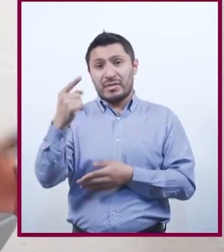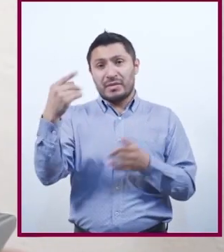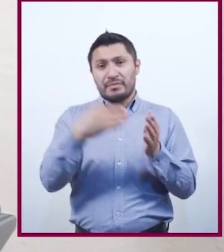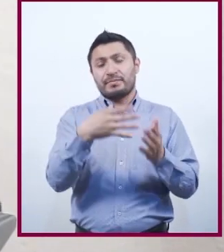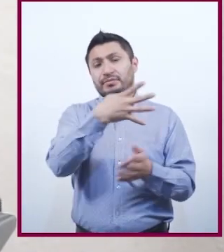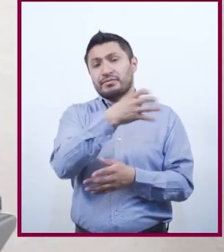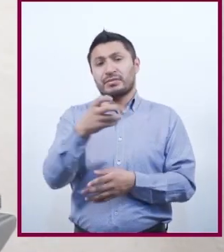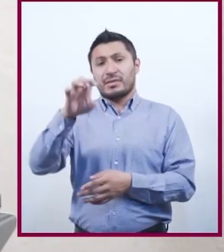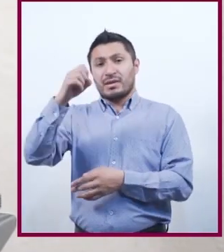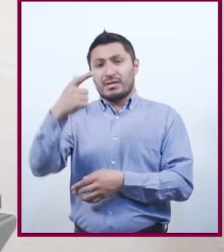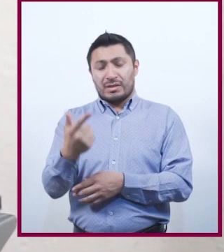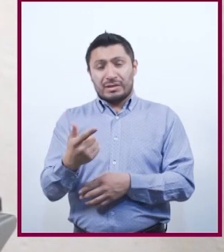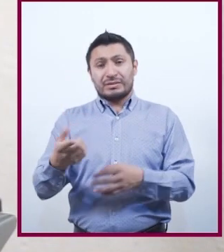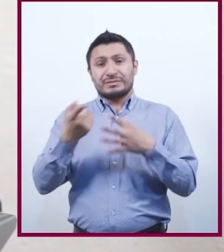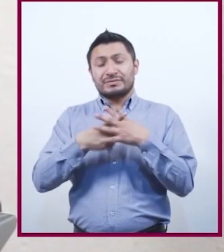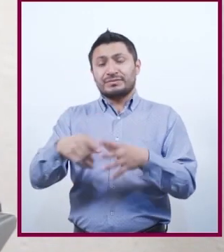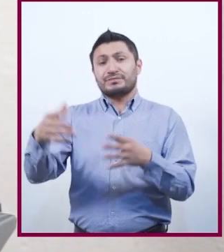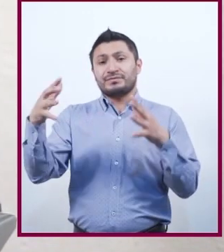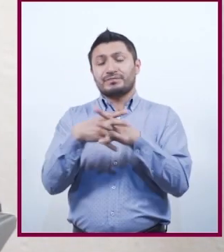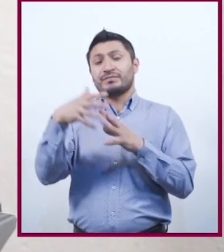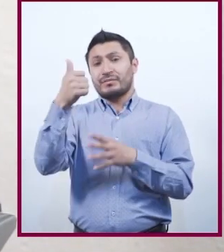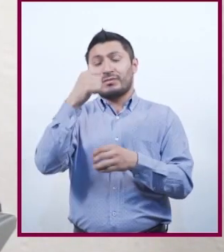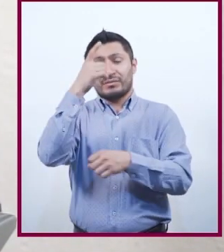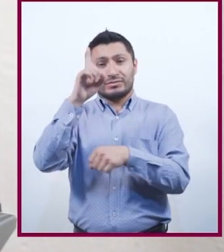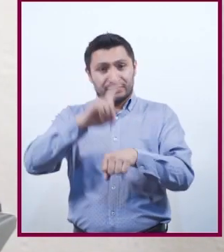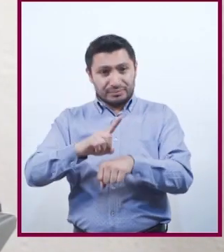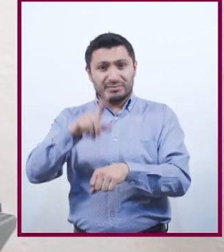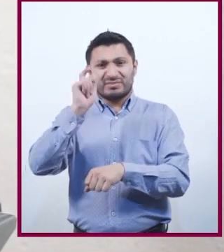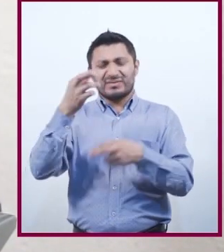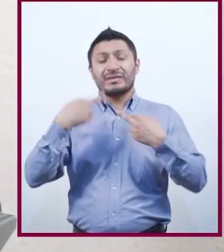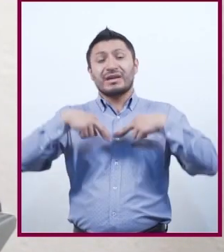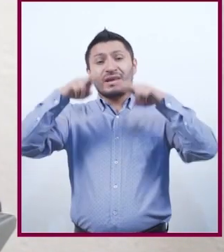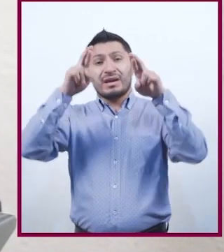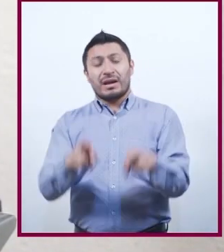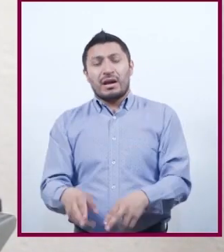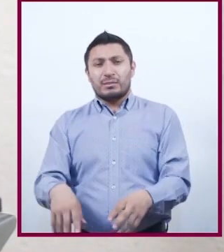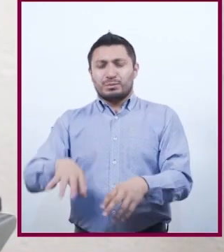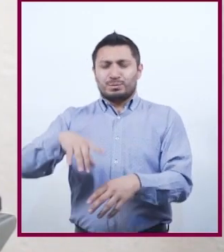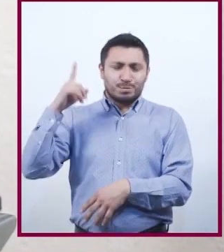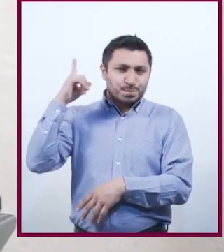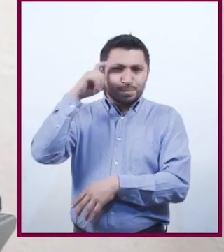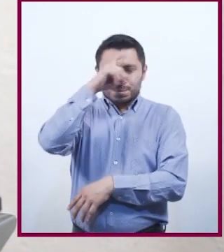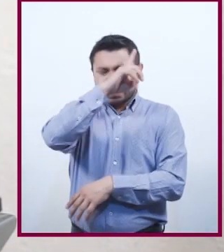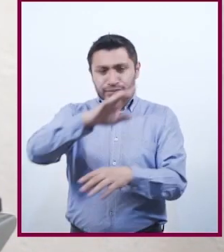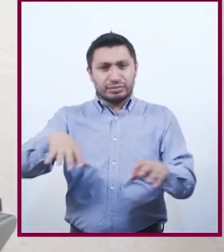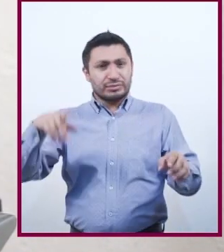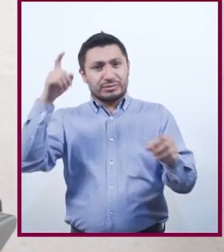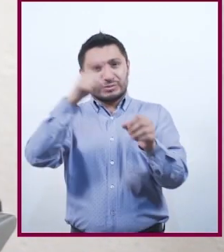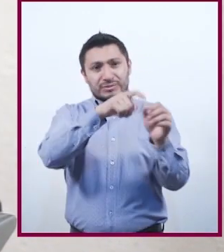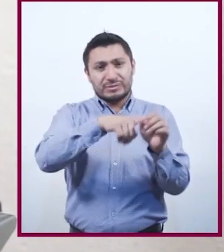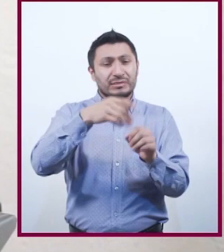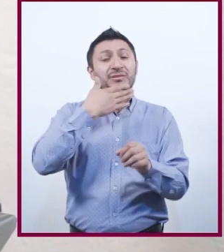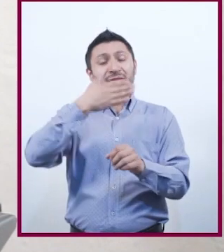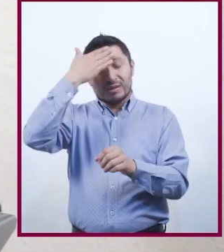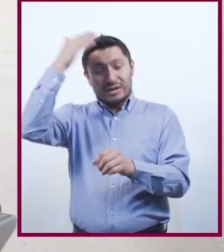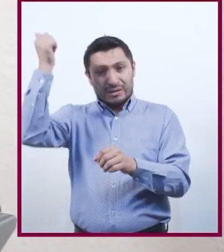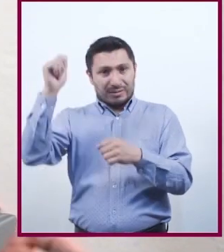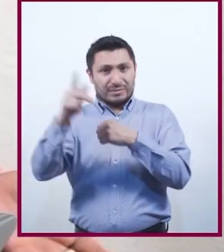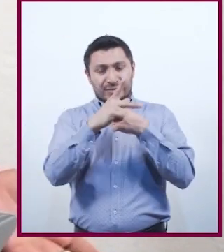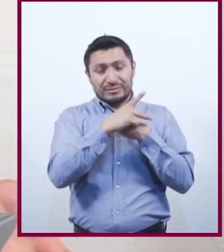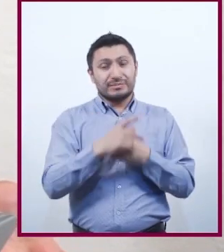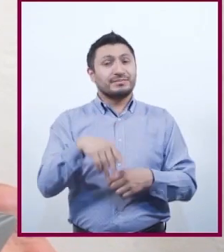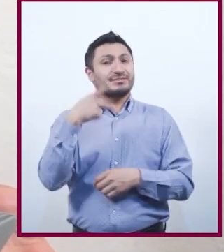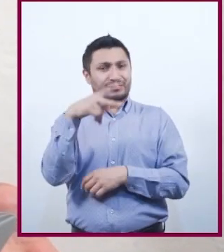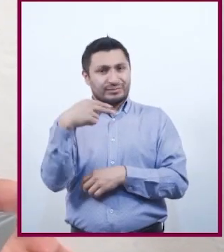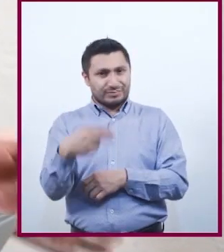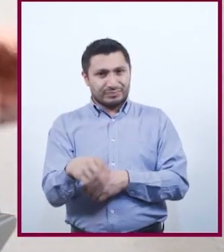en 1967 se dio la Guerra de los Seis Días, la cual representó un duro golpe para los aliados árabes. Como